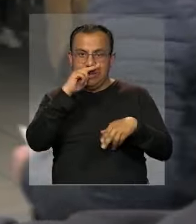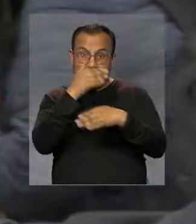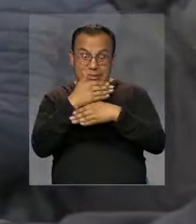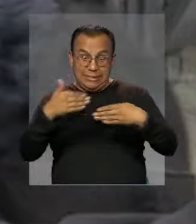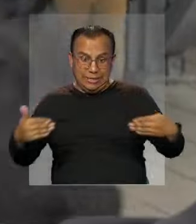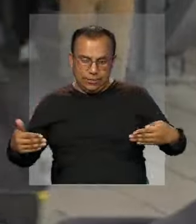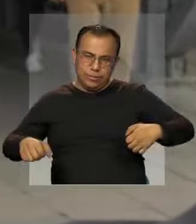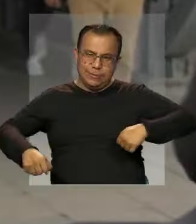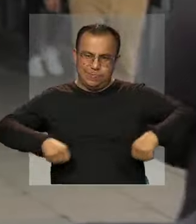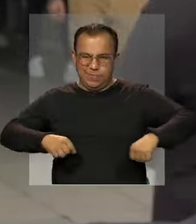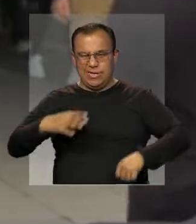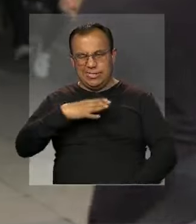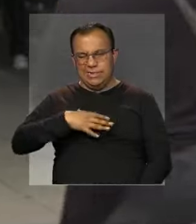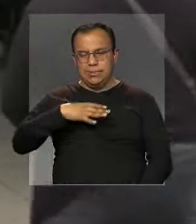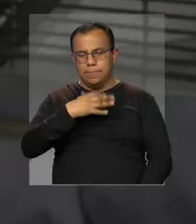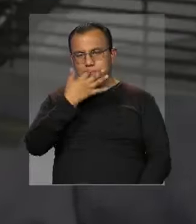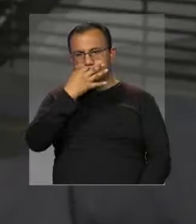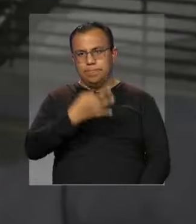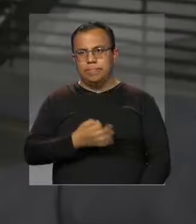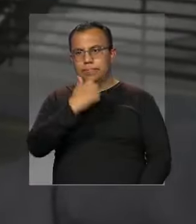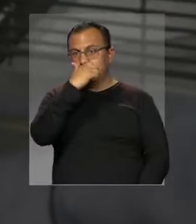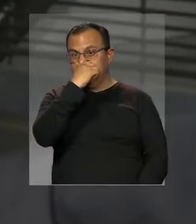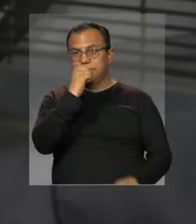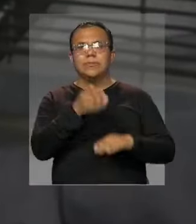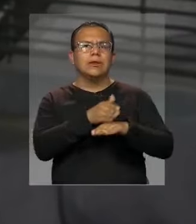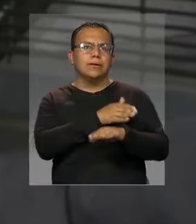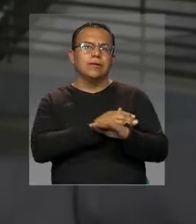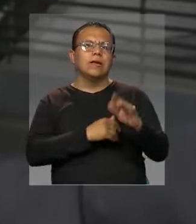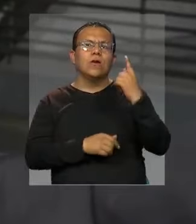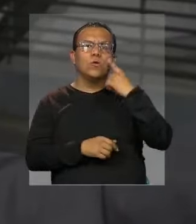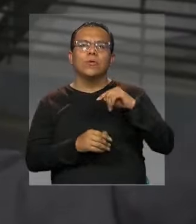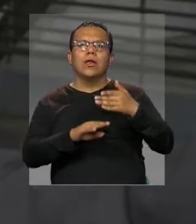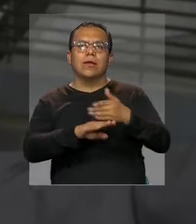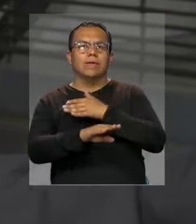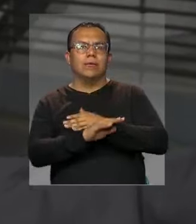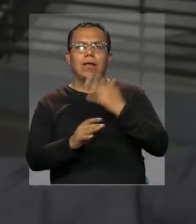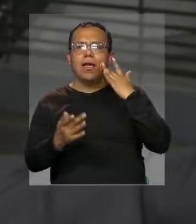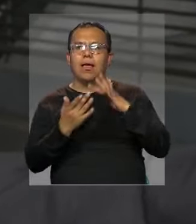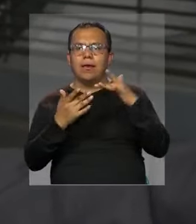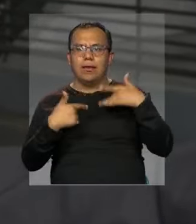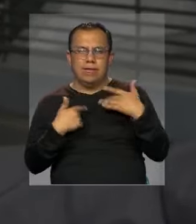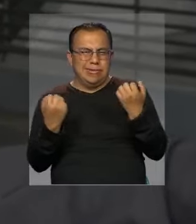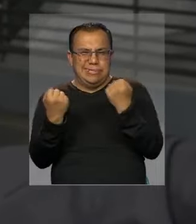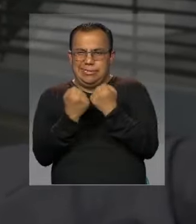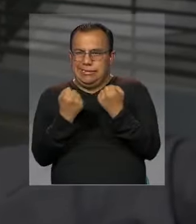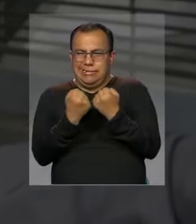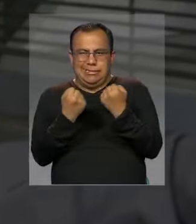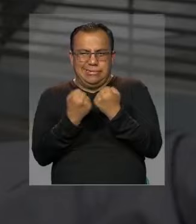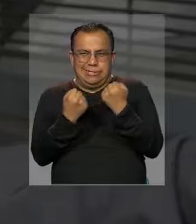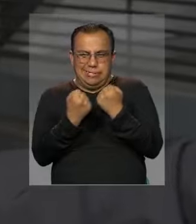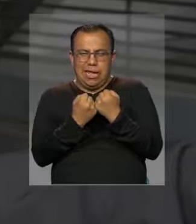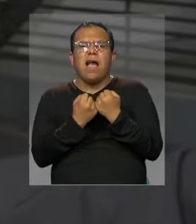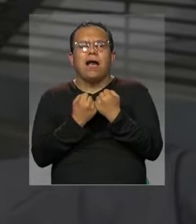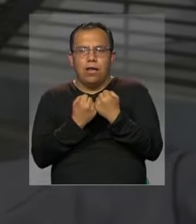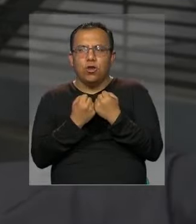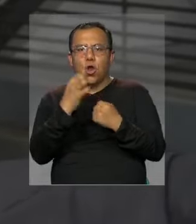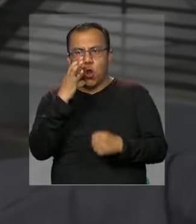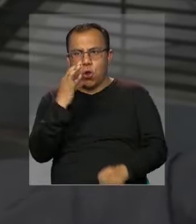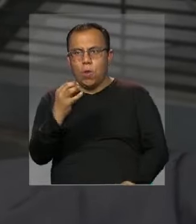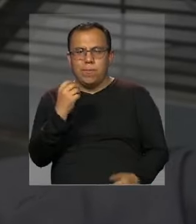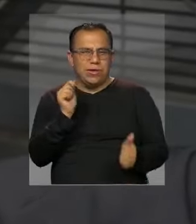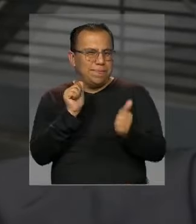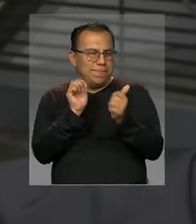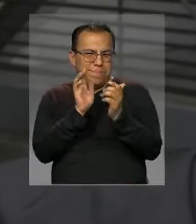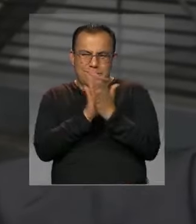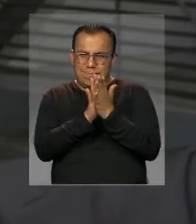es bastante incómodo la verdad. Pues una vez me pasó a mí que estaba muy lleno el Transmilenio y un hombre estaba muy,